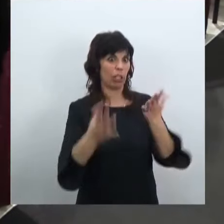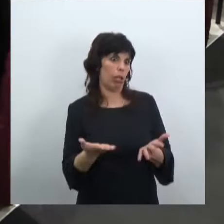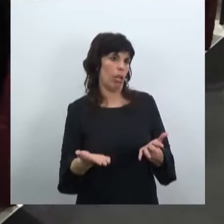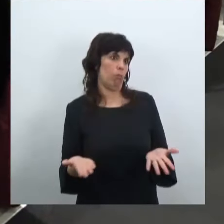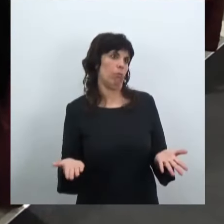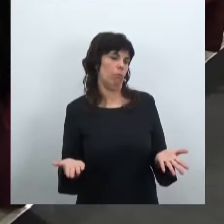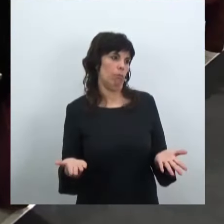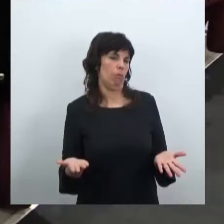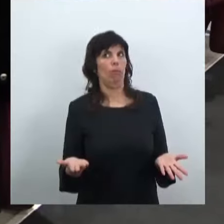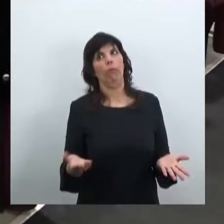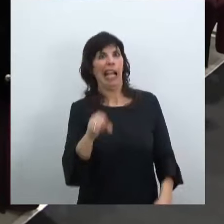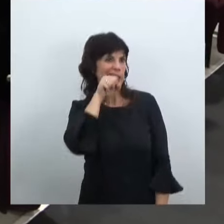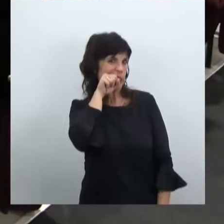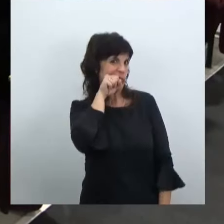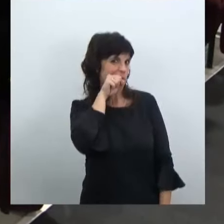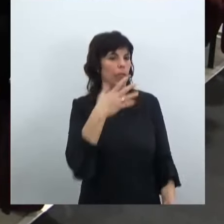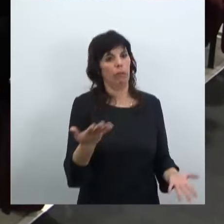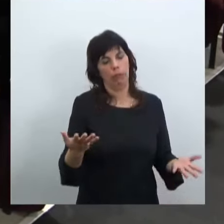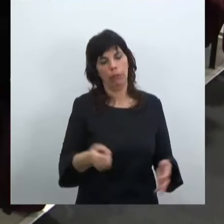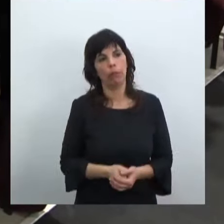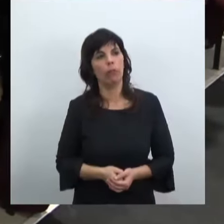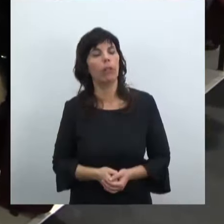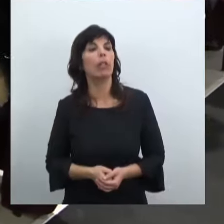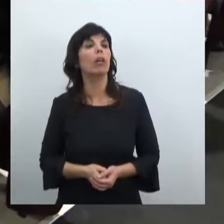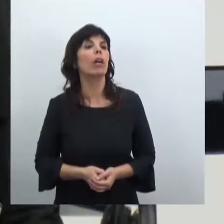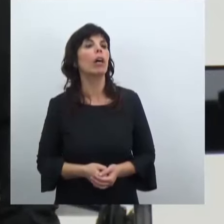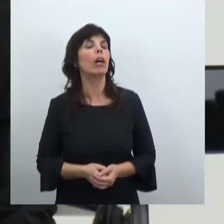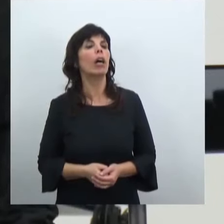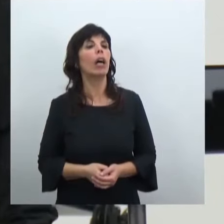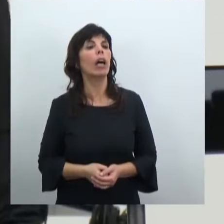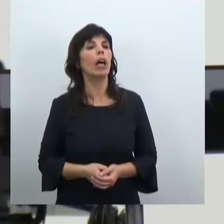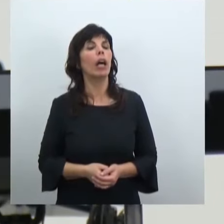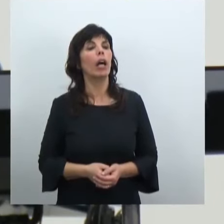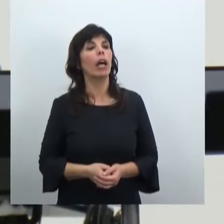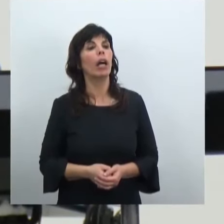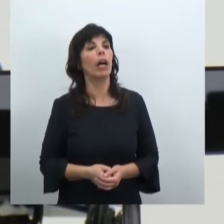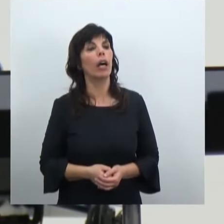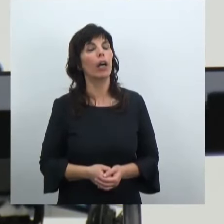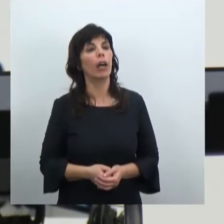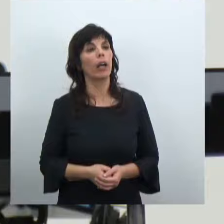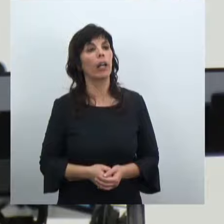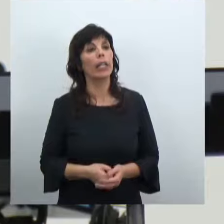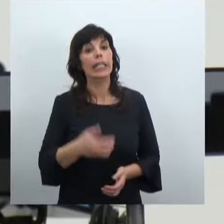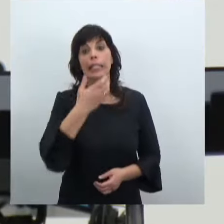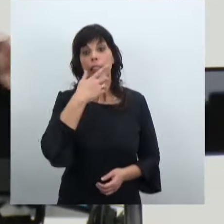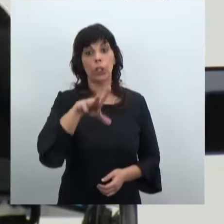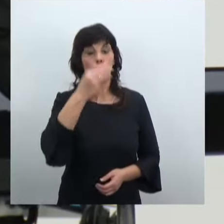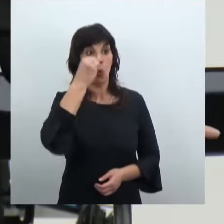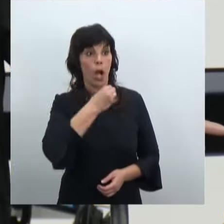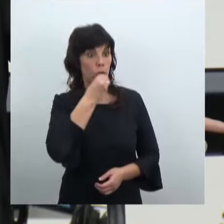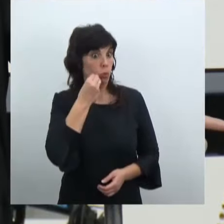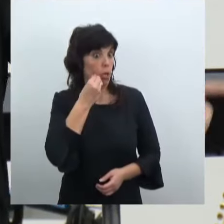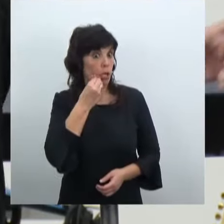Pareces un conejo. La Biblia conoce un ayuno de Daniel, pero normalmente cuando se ayuna no se